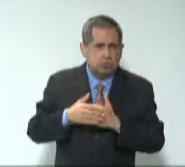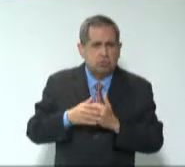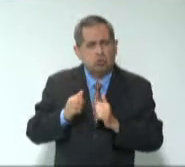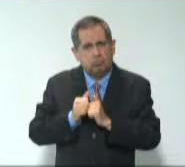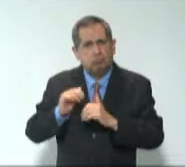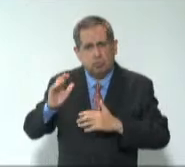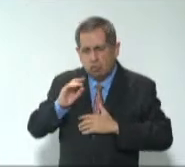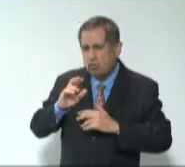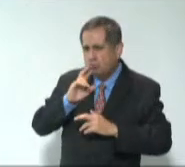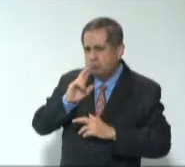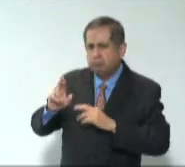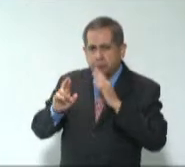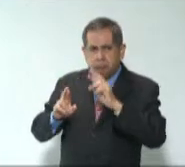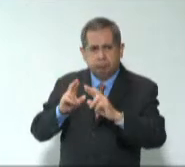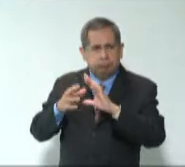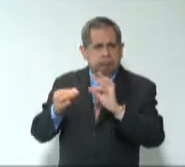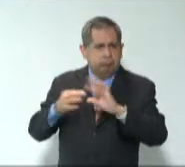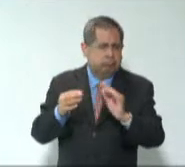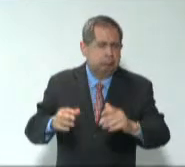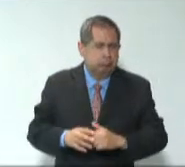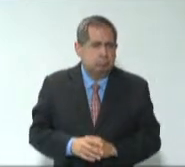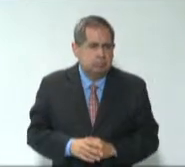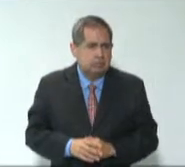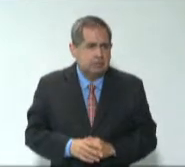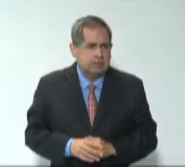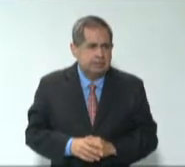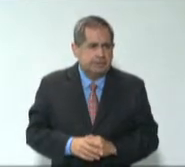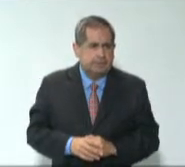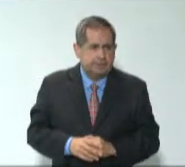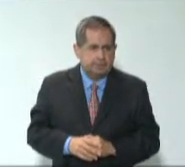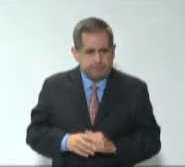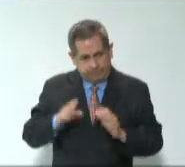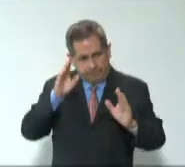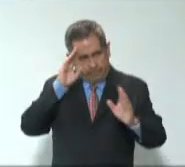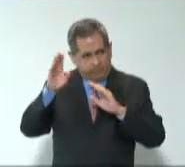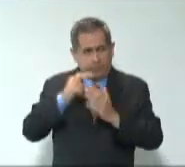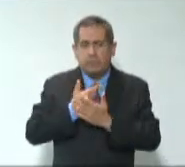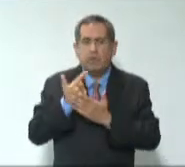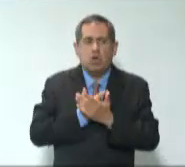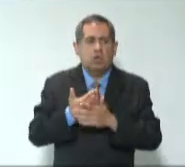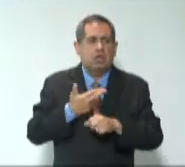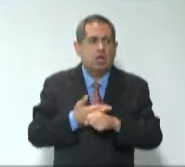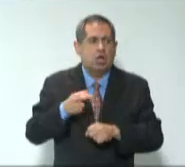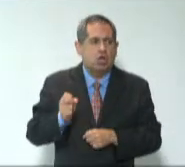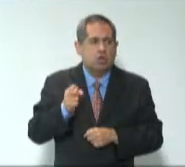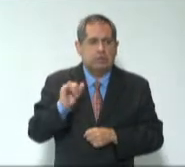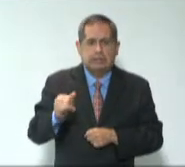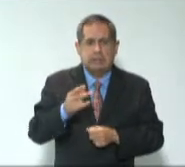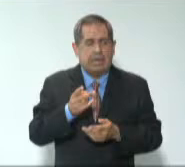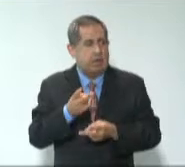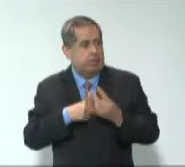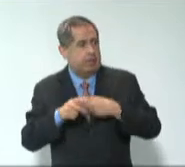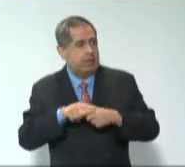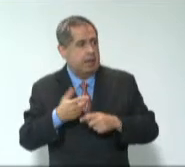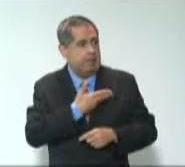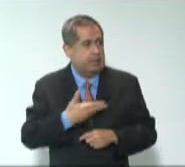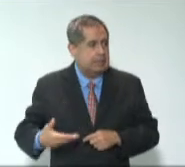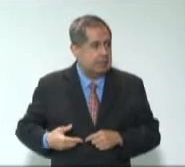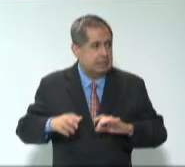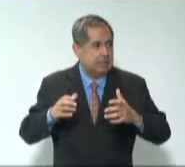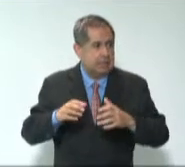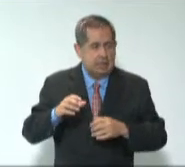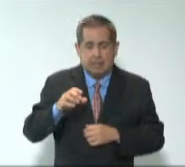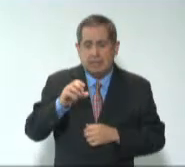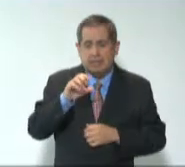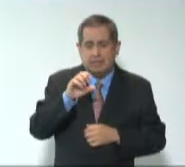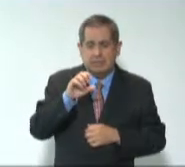de de hacérselas llegar y bueno saludar a a a la contadora Rossi que nos acompañó y la presidenta del cpc del Sistema